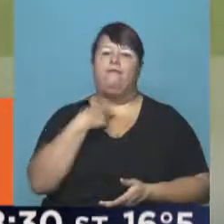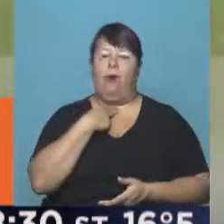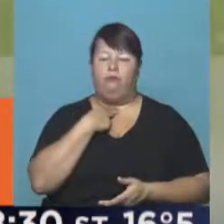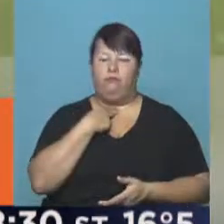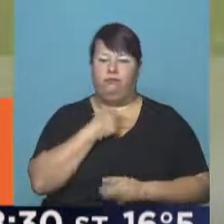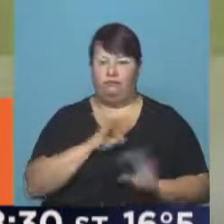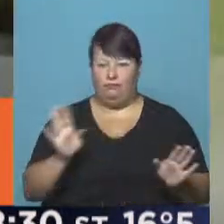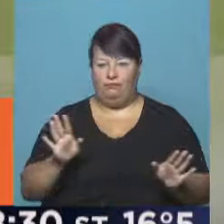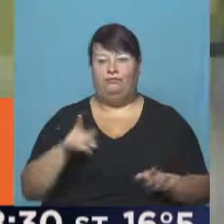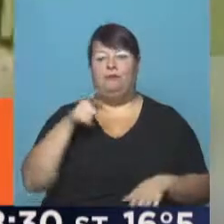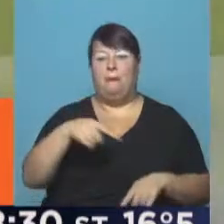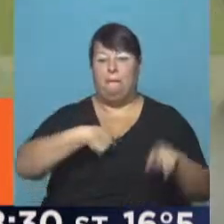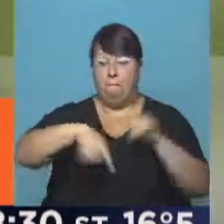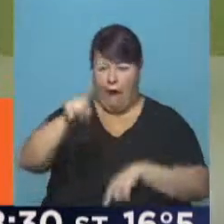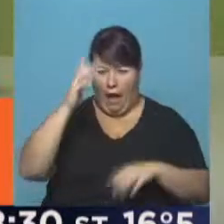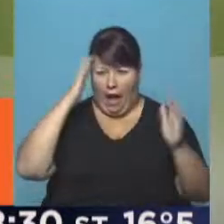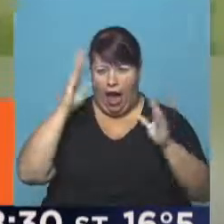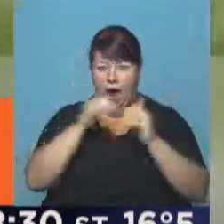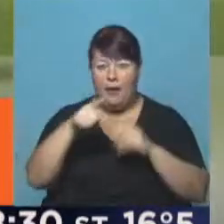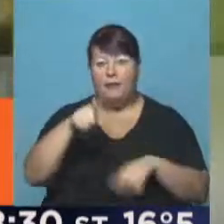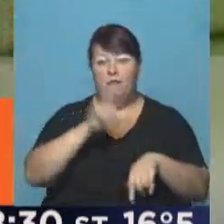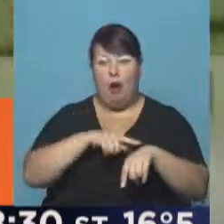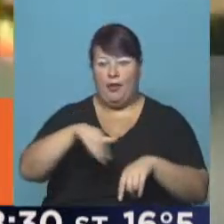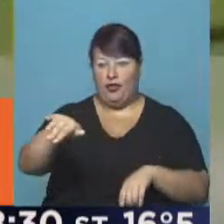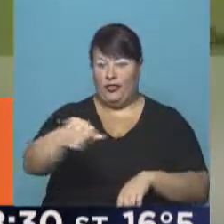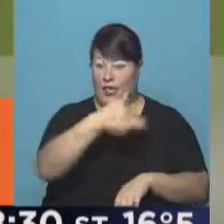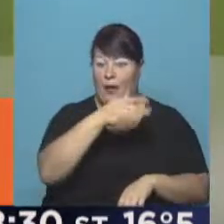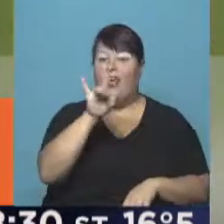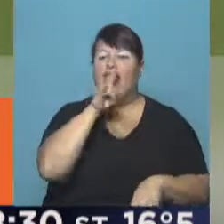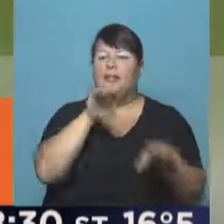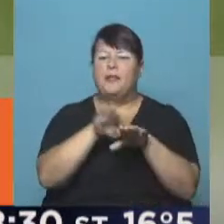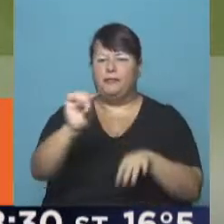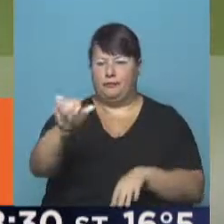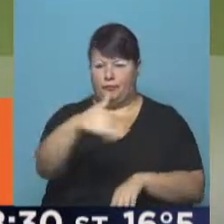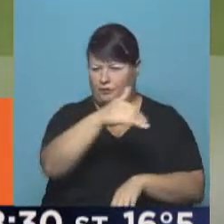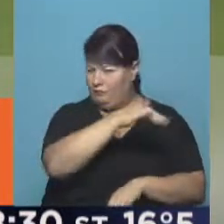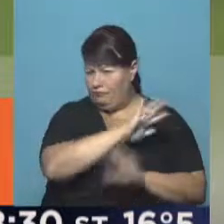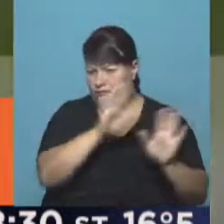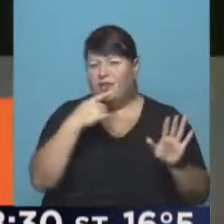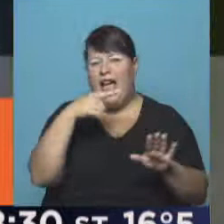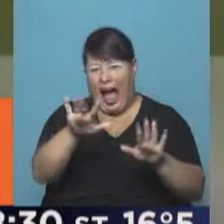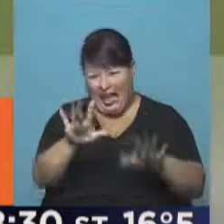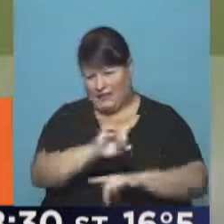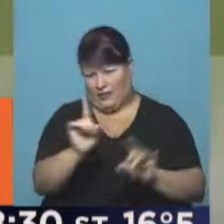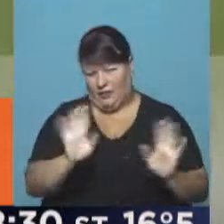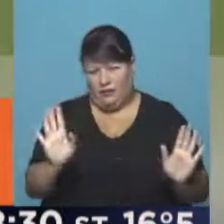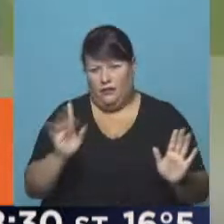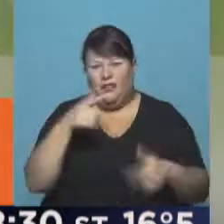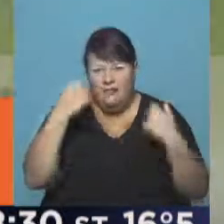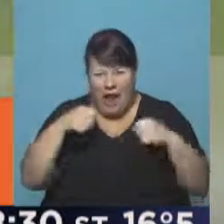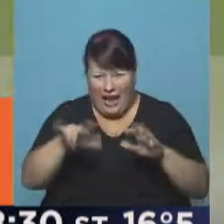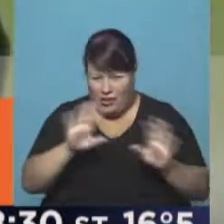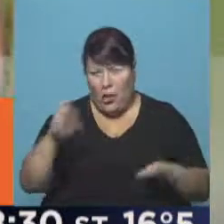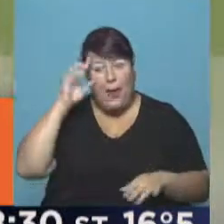expulsado después de esta patada violenta, ahí el momento del retiro por Guillermo Barros Esqueloto. Dijo que de esta manera no puede seguir la